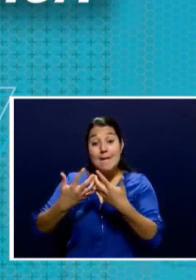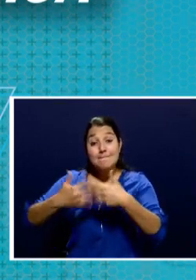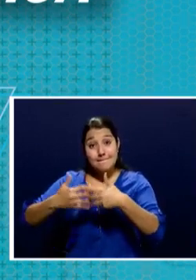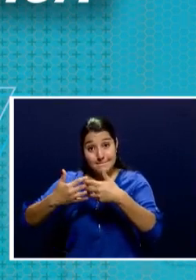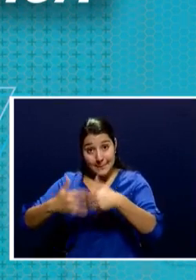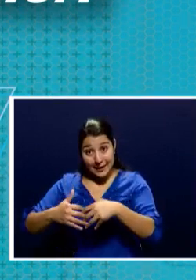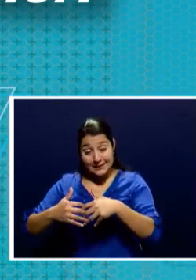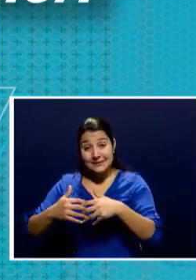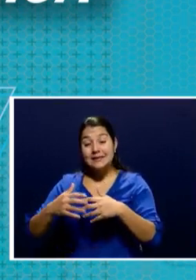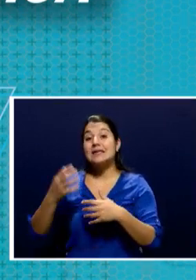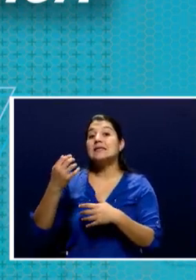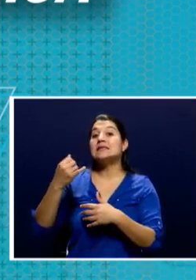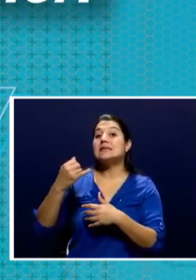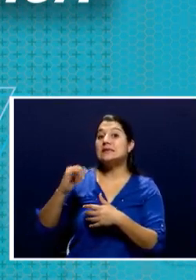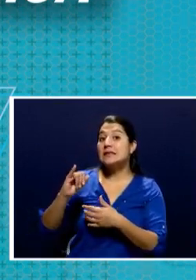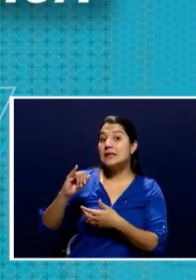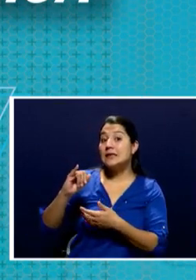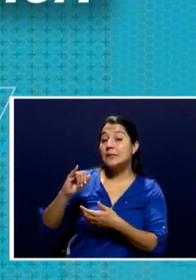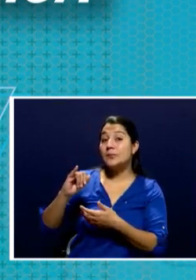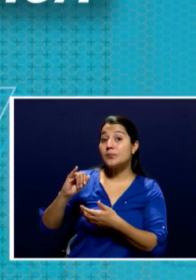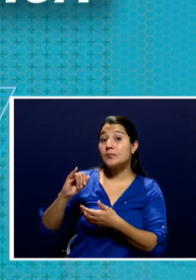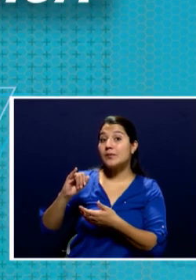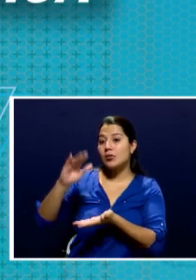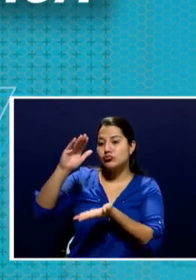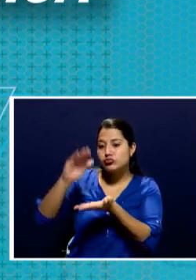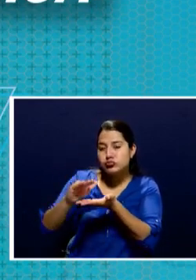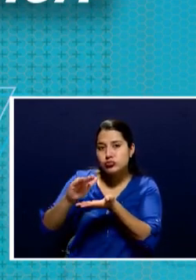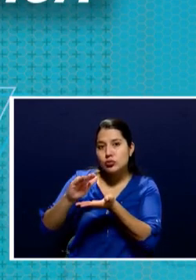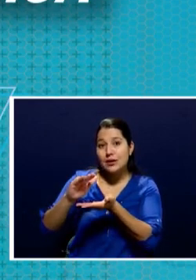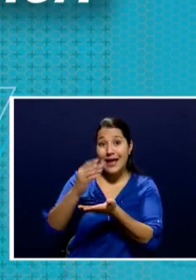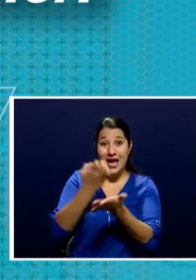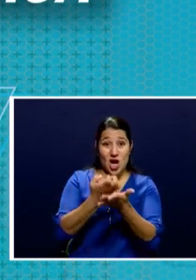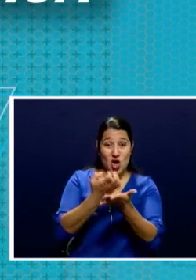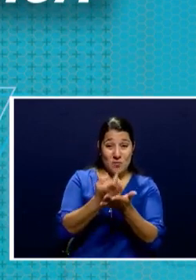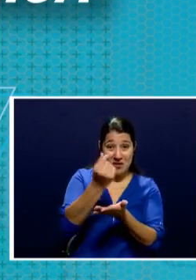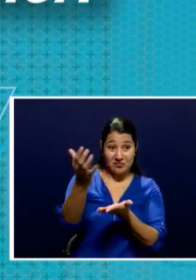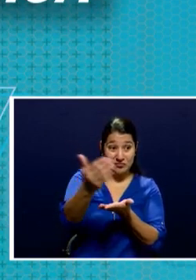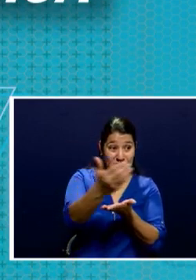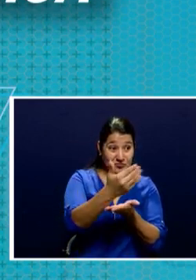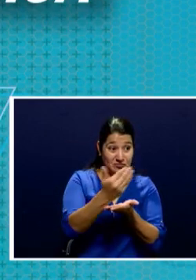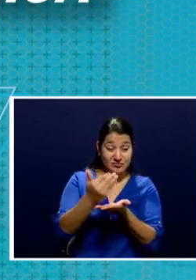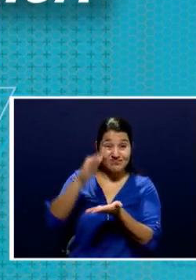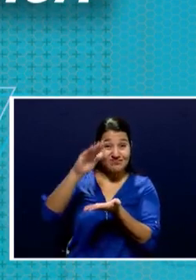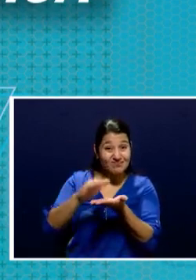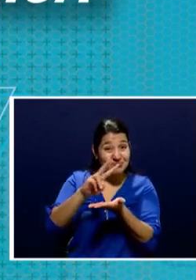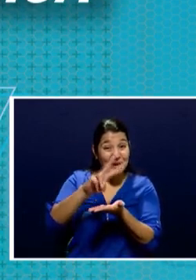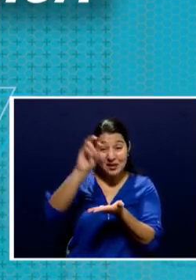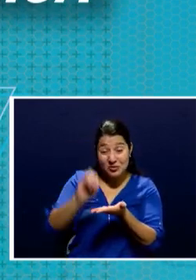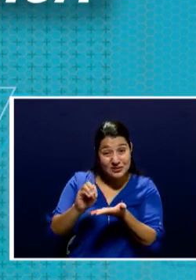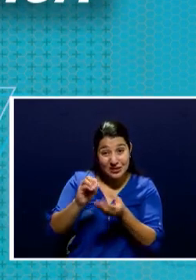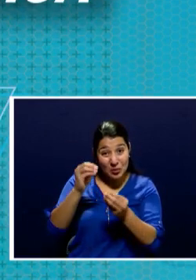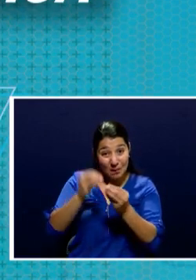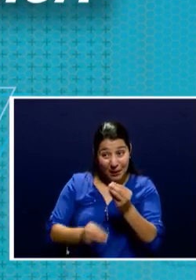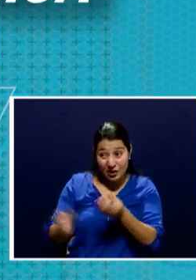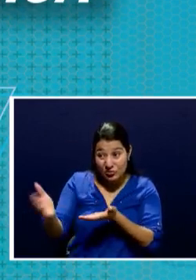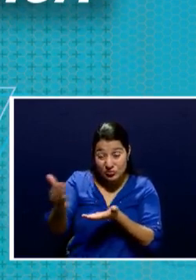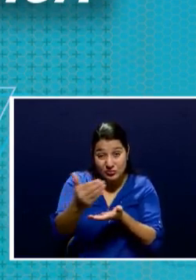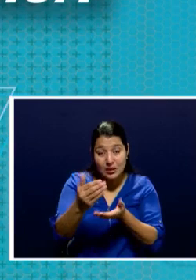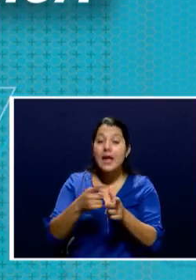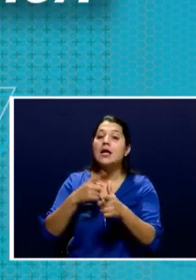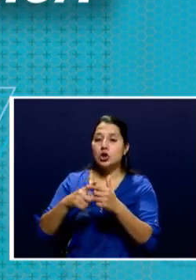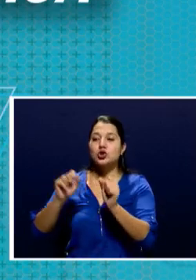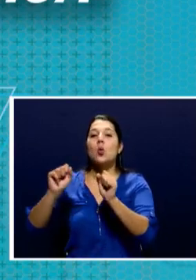de un 20% pueden aplicar hasta una reducción del 50% en la jornada laboral, y las empresas que perciben